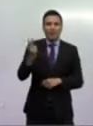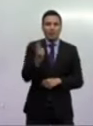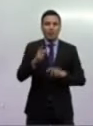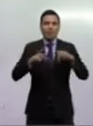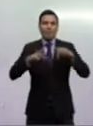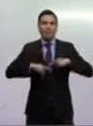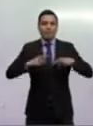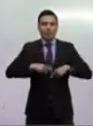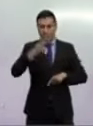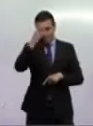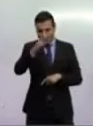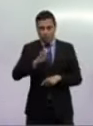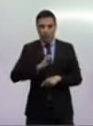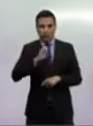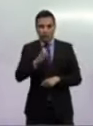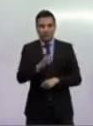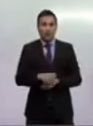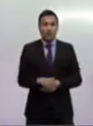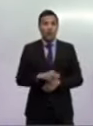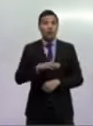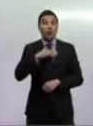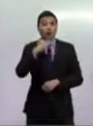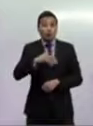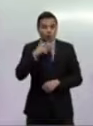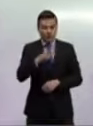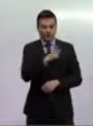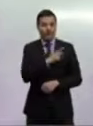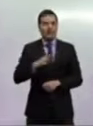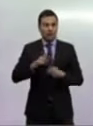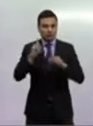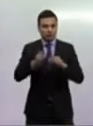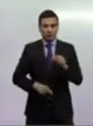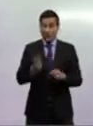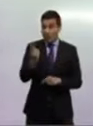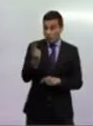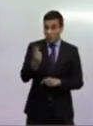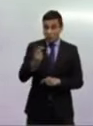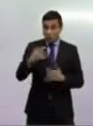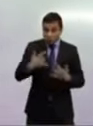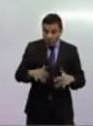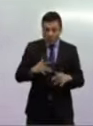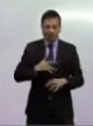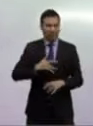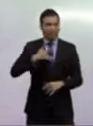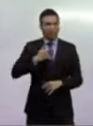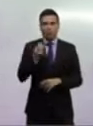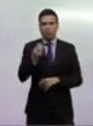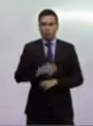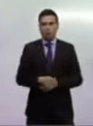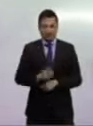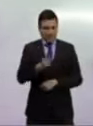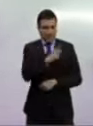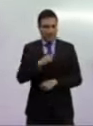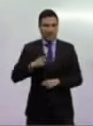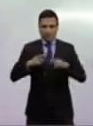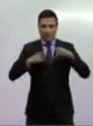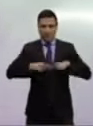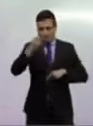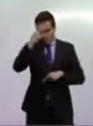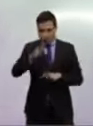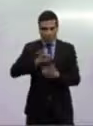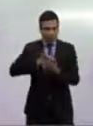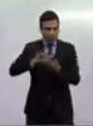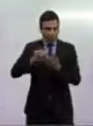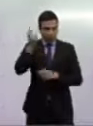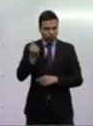México. La corrupción se seguirá combatiendo aunque les duela, para que los apoyos sigan llegando a los mexicanos.